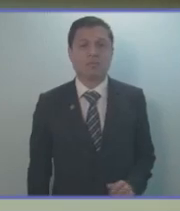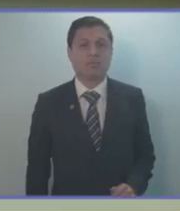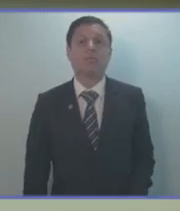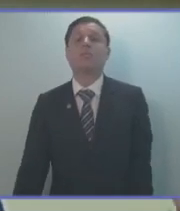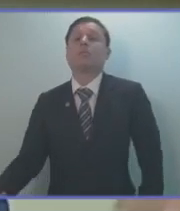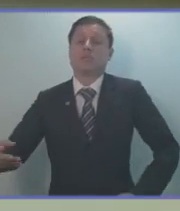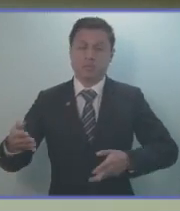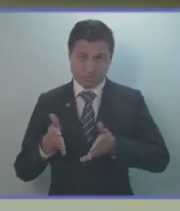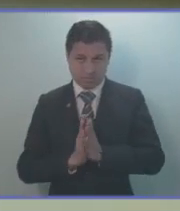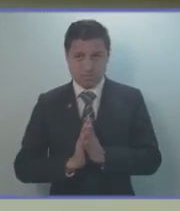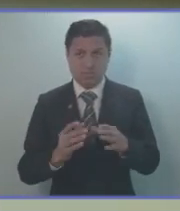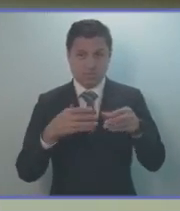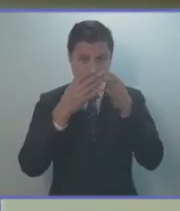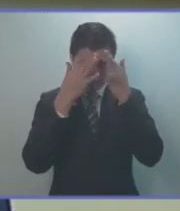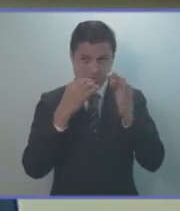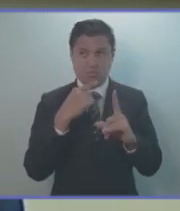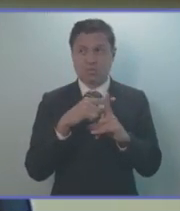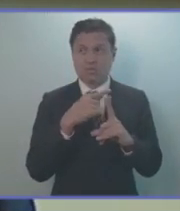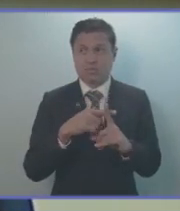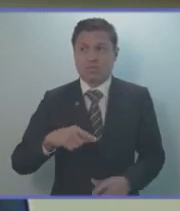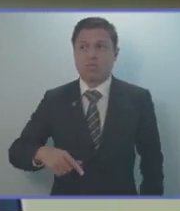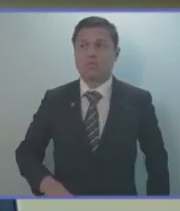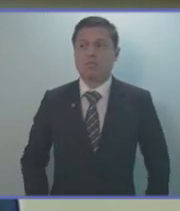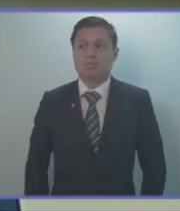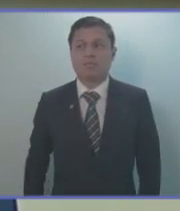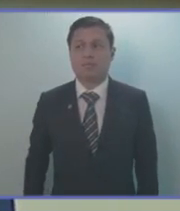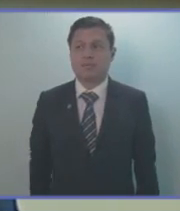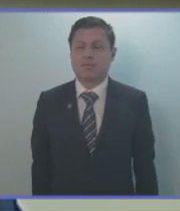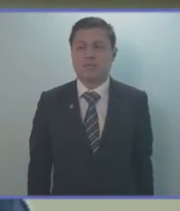pedir dictamen favorable para la misma.